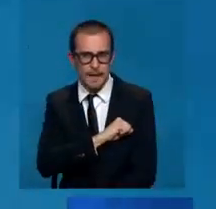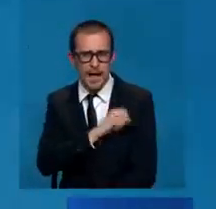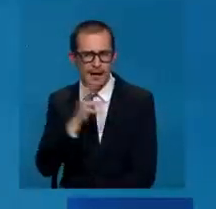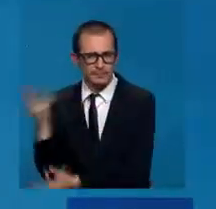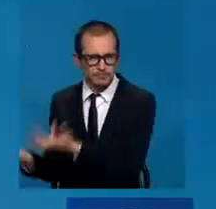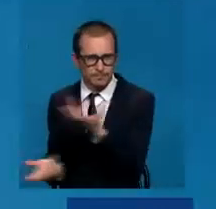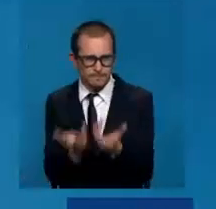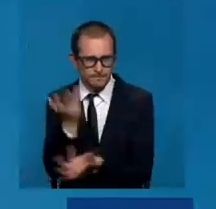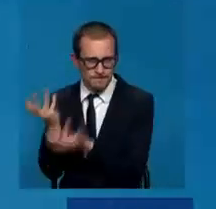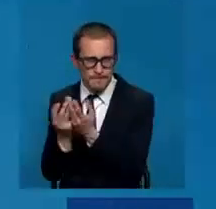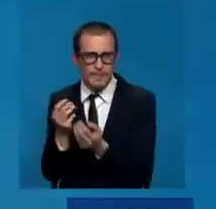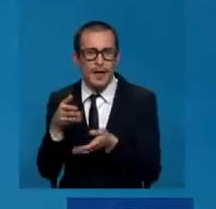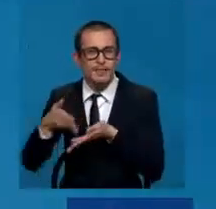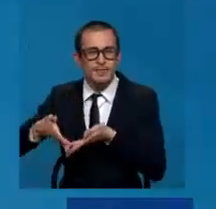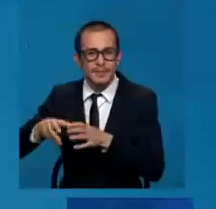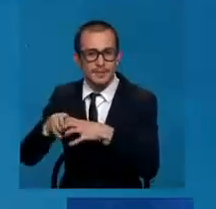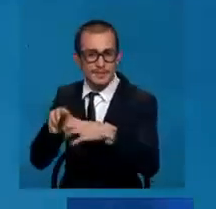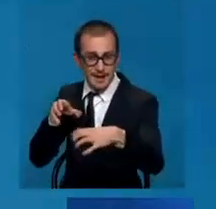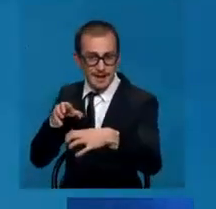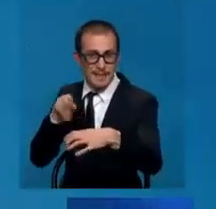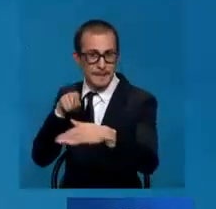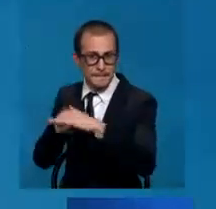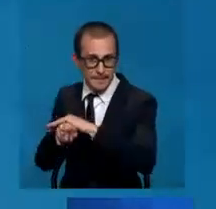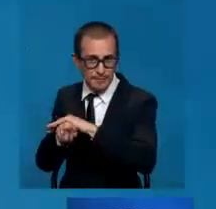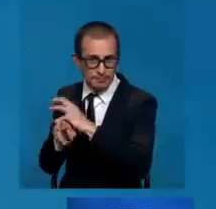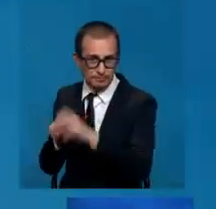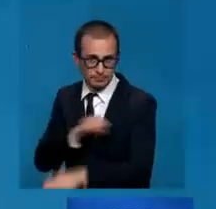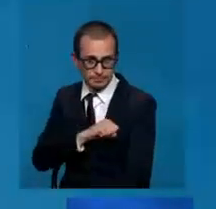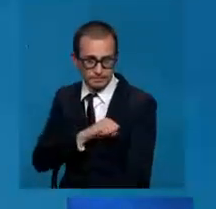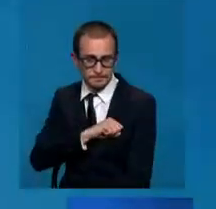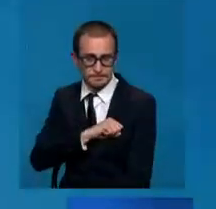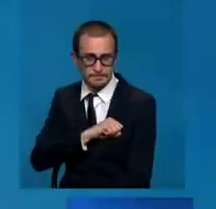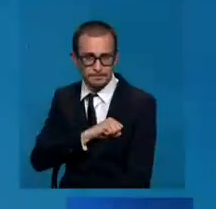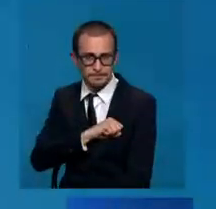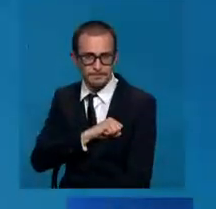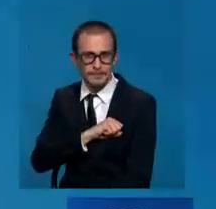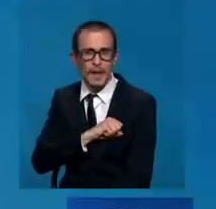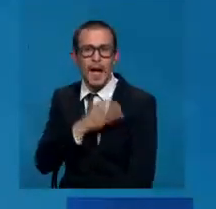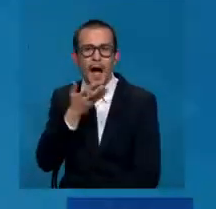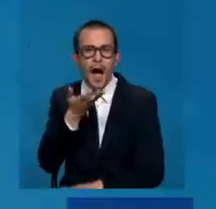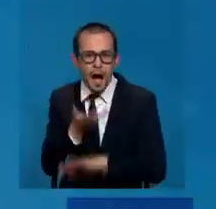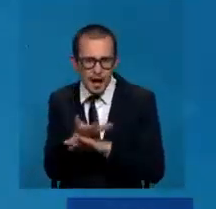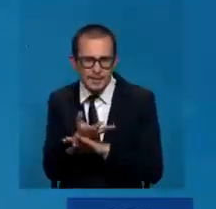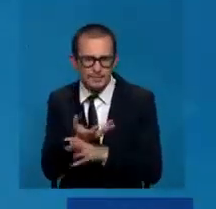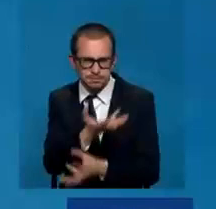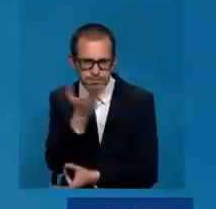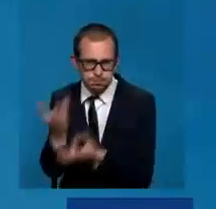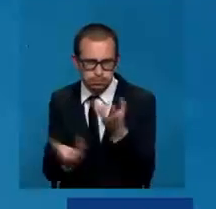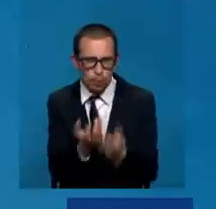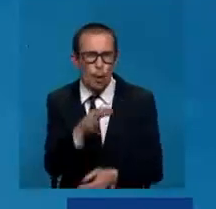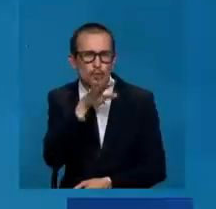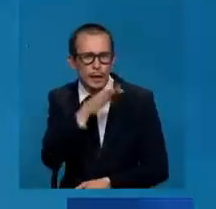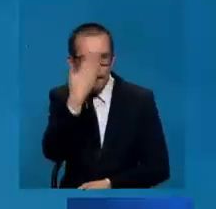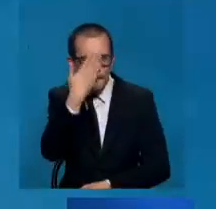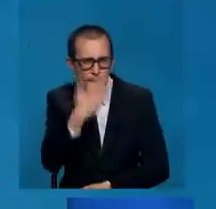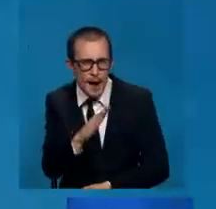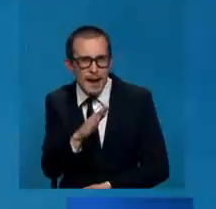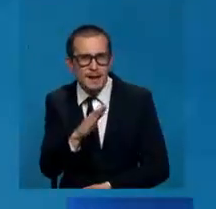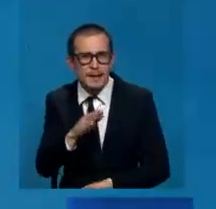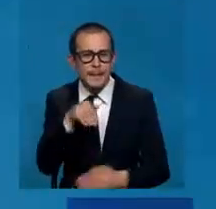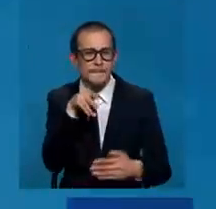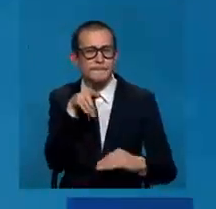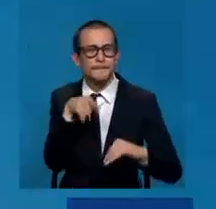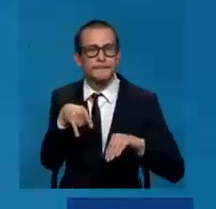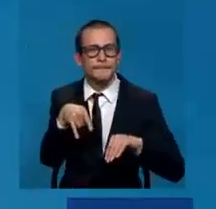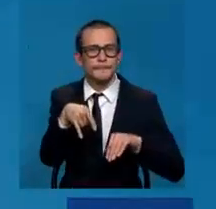quemado trenes del Metro de Santiago, que han quemado o inutilizado